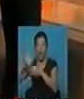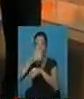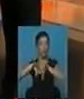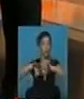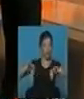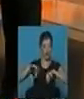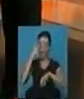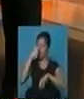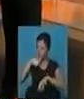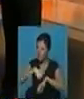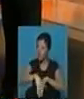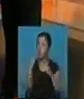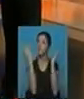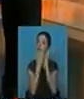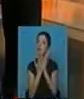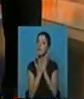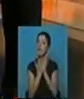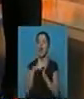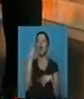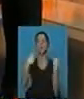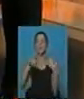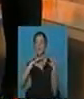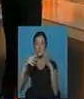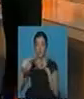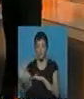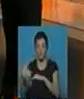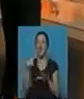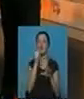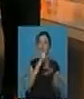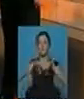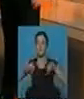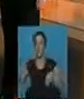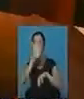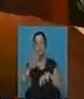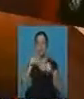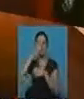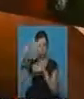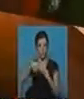estar analizando las posibles implicancias y consecuencias del Brexit.